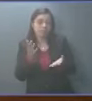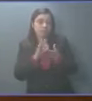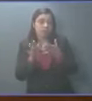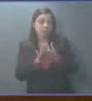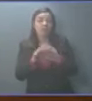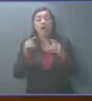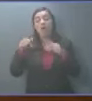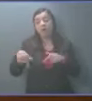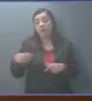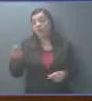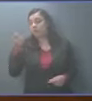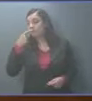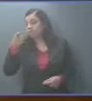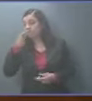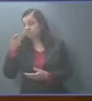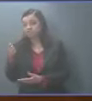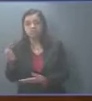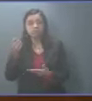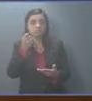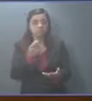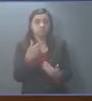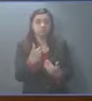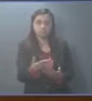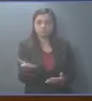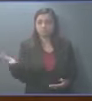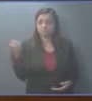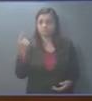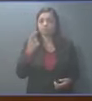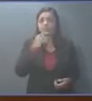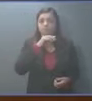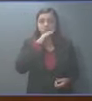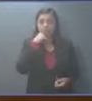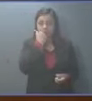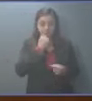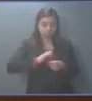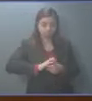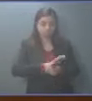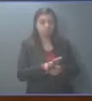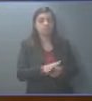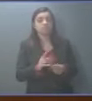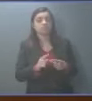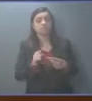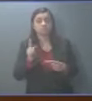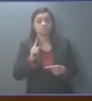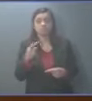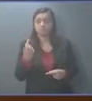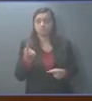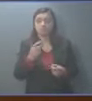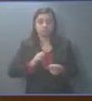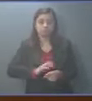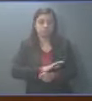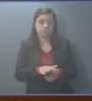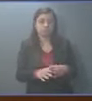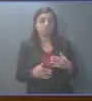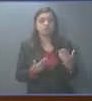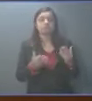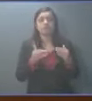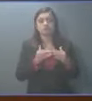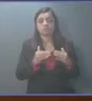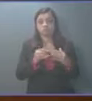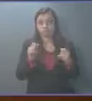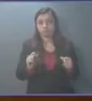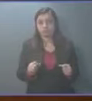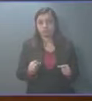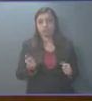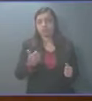se compraron medicamentos para poder atender pacientes de coronavirus, para poder y no solo coronavirus, sino que también todas las